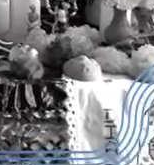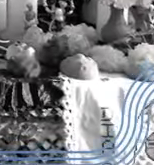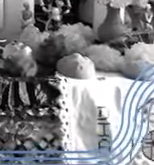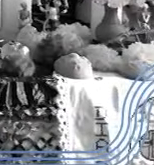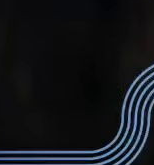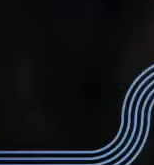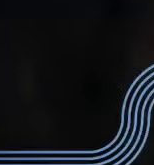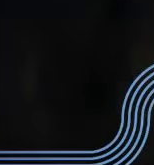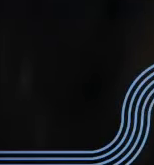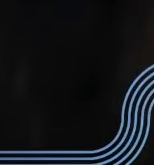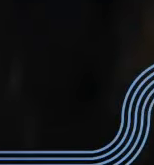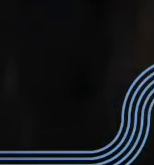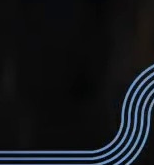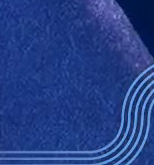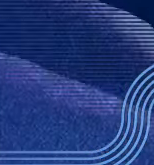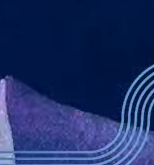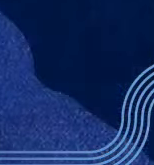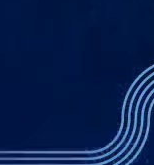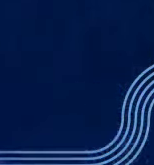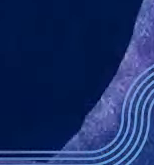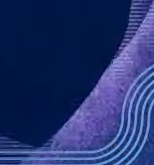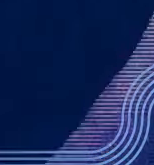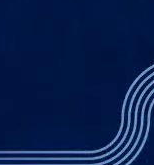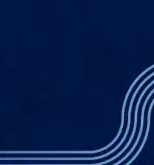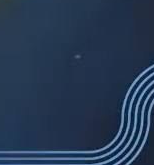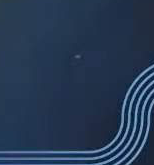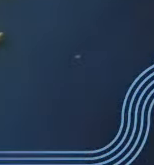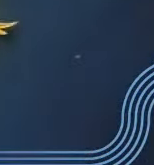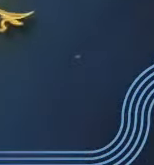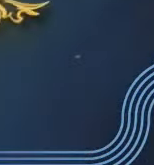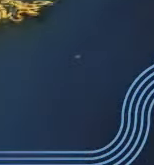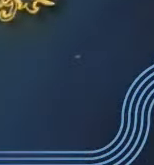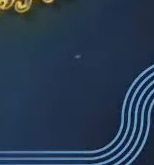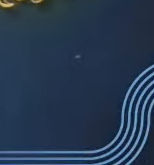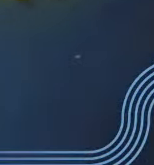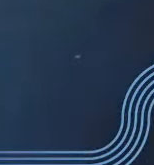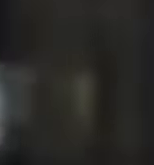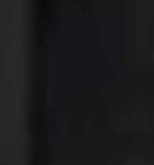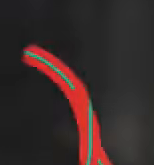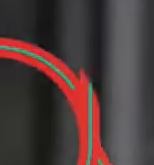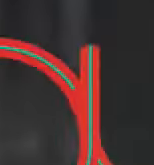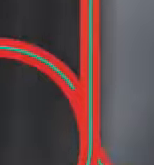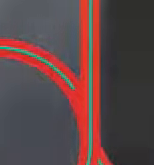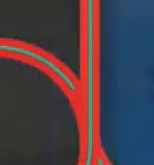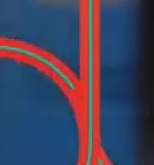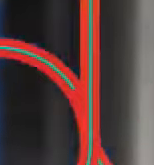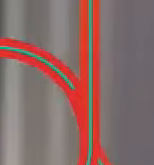Shorts México. Estreno. Martes, 22 horas.